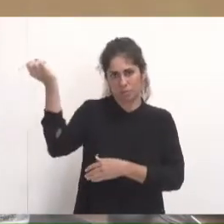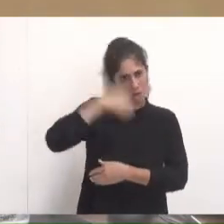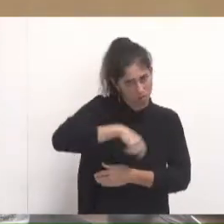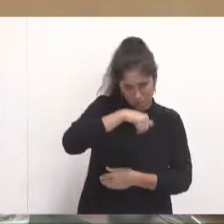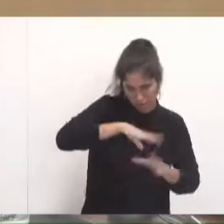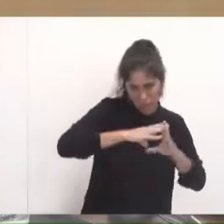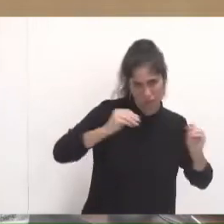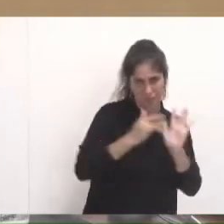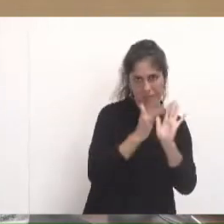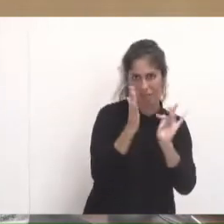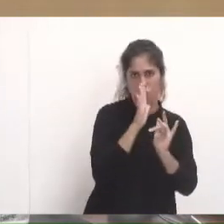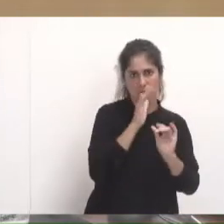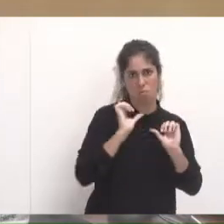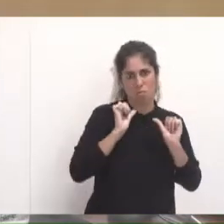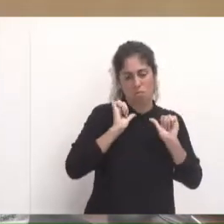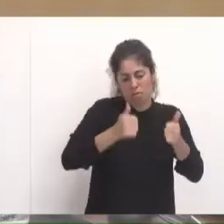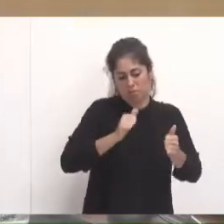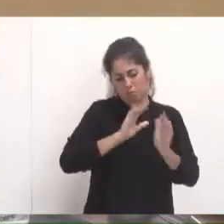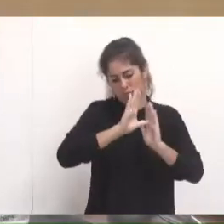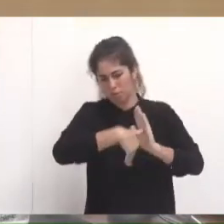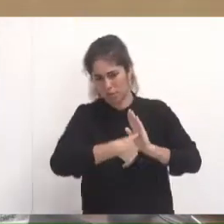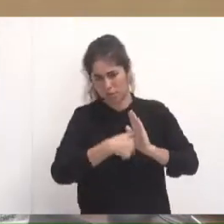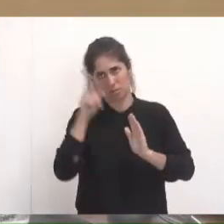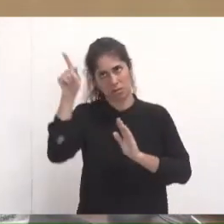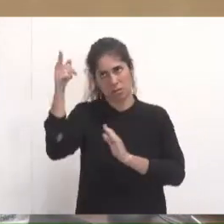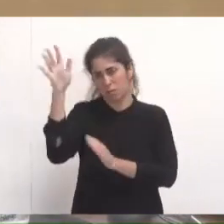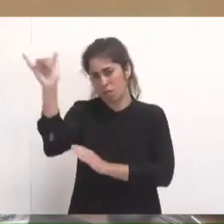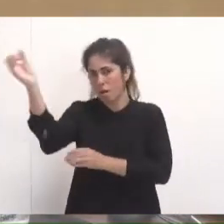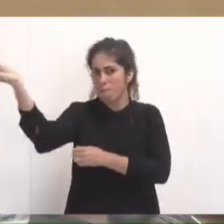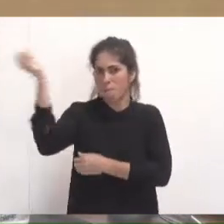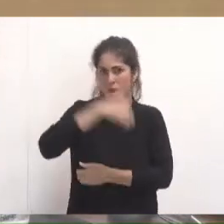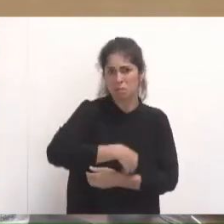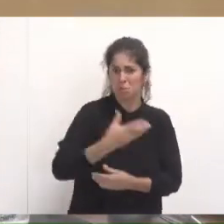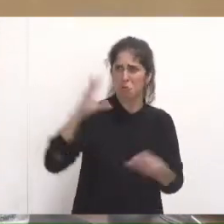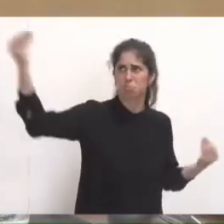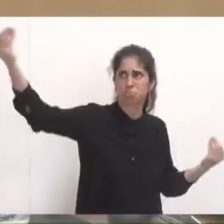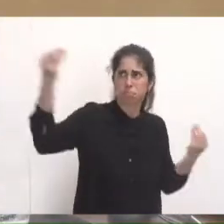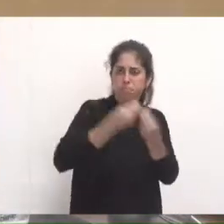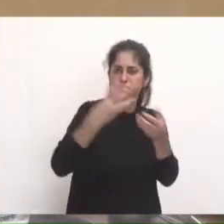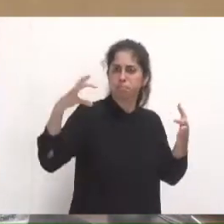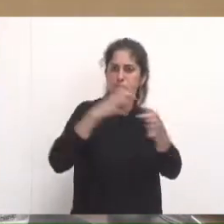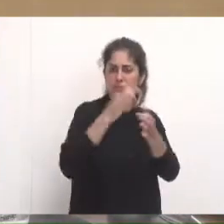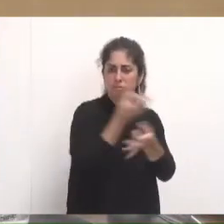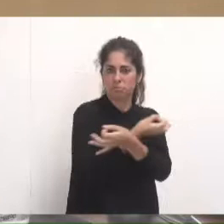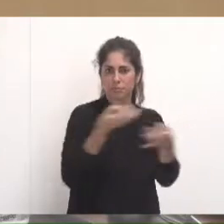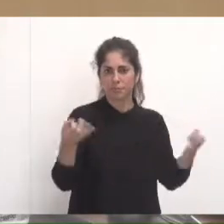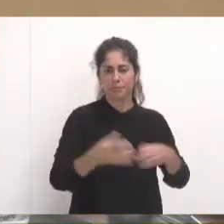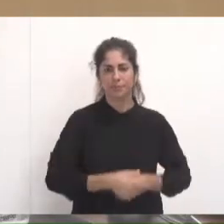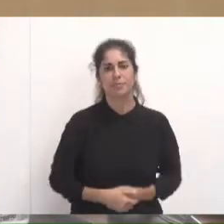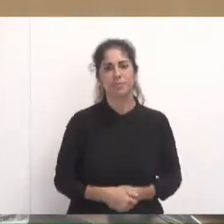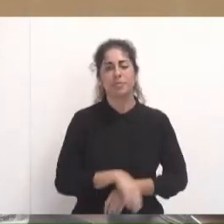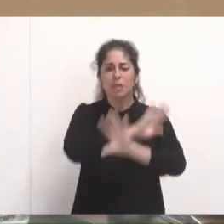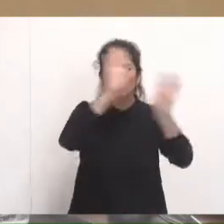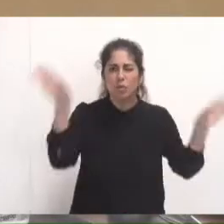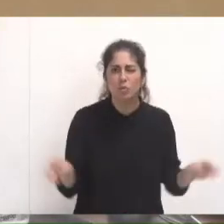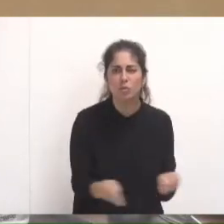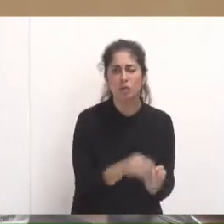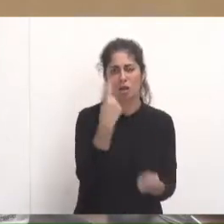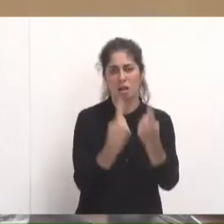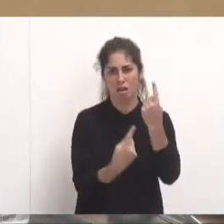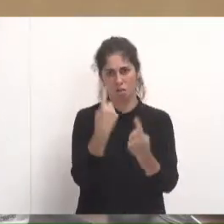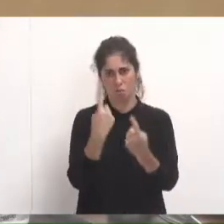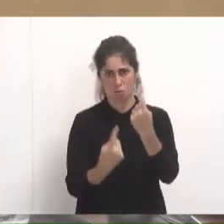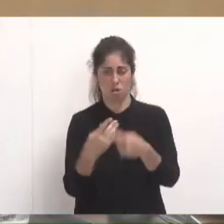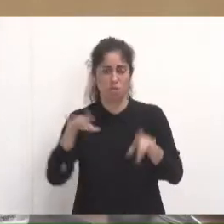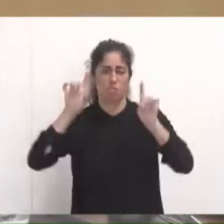nuestra Universidad de La Laguna. Por lo tanto, son elementos complementarios, ¿no? Y varias conclusiones que demuestra el profesor